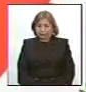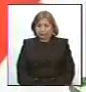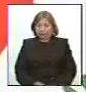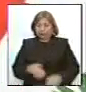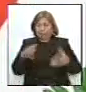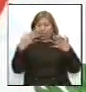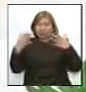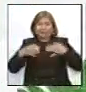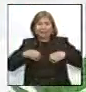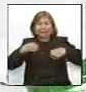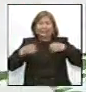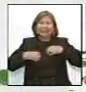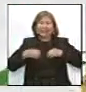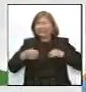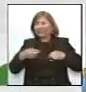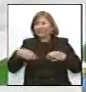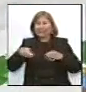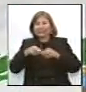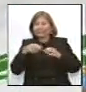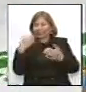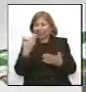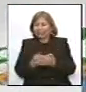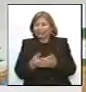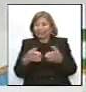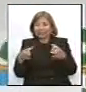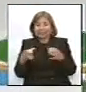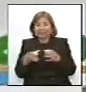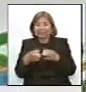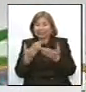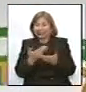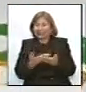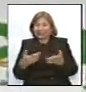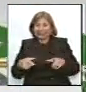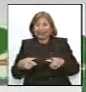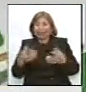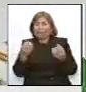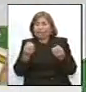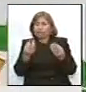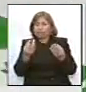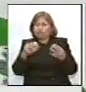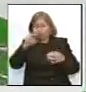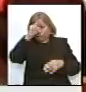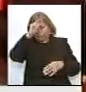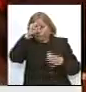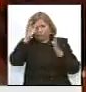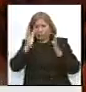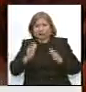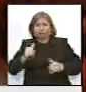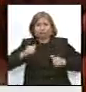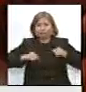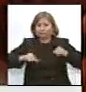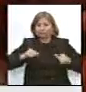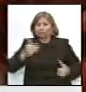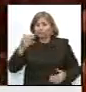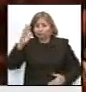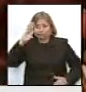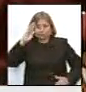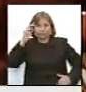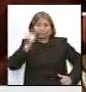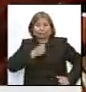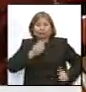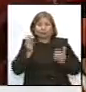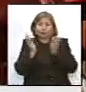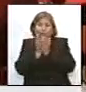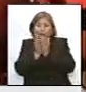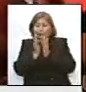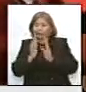Embullidos de un sentimiento patriótico, llegaron hasta el Congreso de la República cientos de peruanos, entre autoridades civiles y policiales, escolares